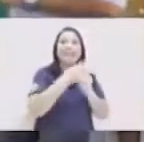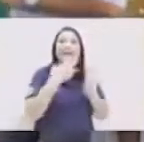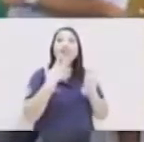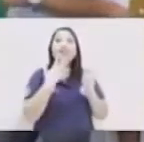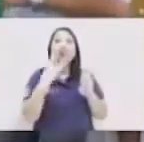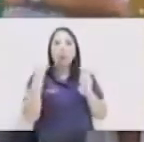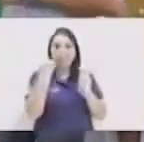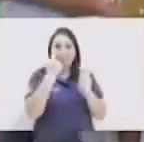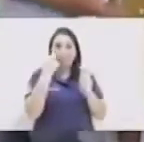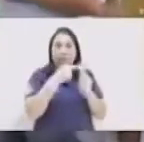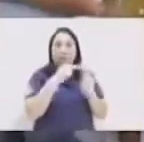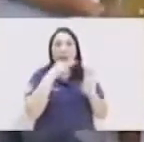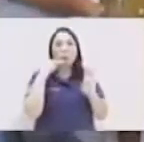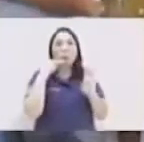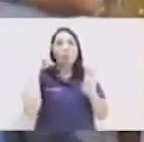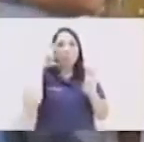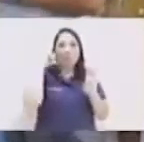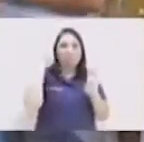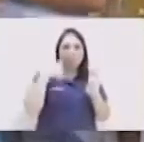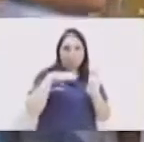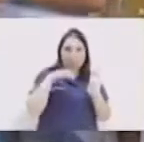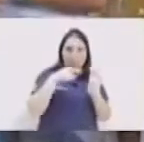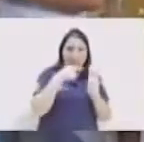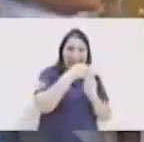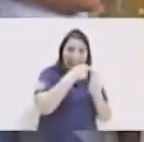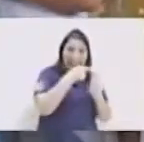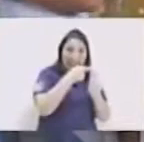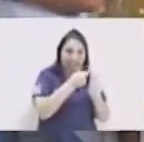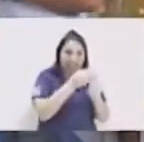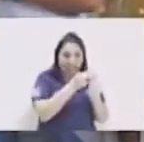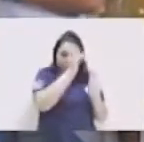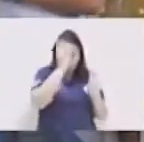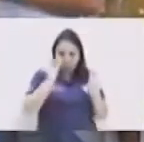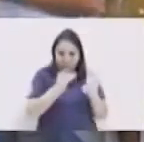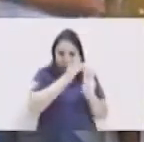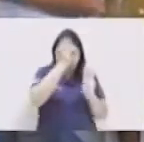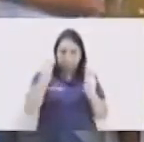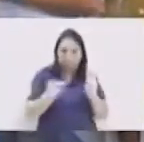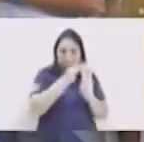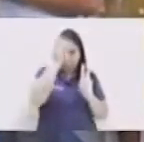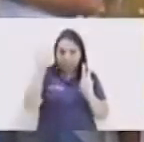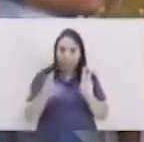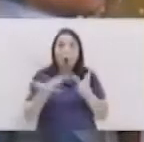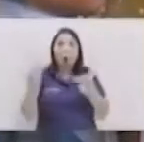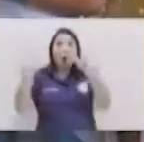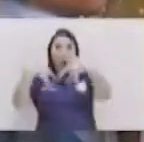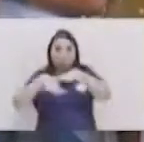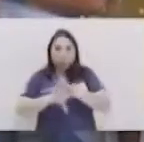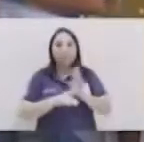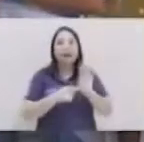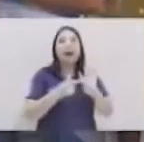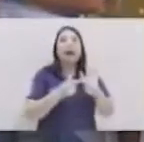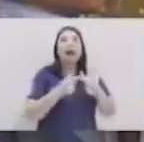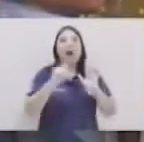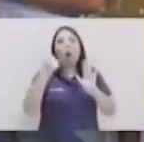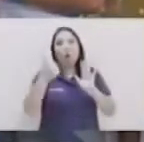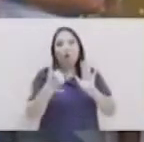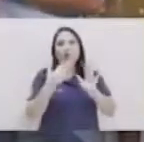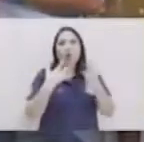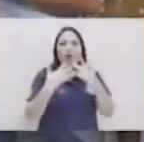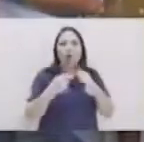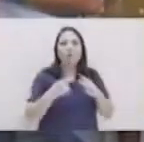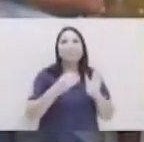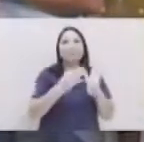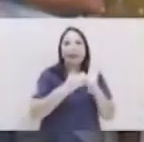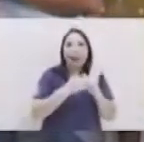amarillo, rojo y azul. A partir de esos 3 nacen los colores secundarios, que sería naranja, violeta